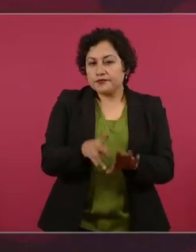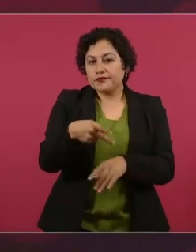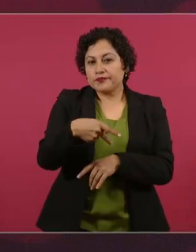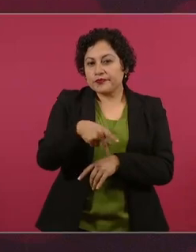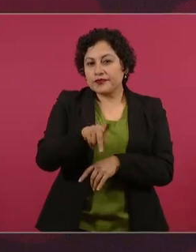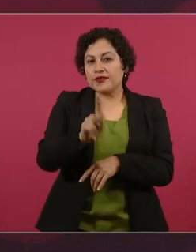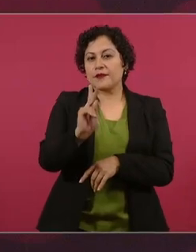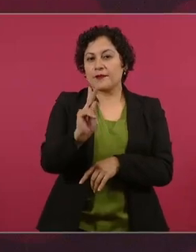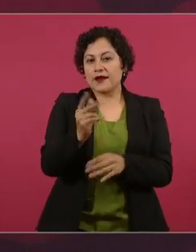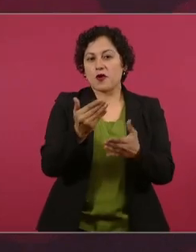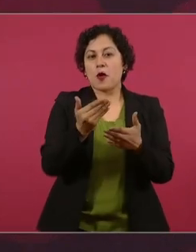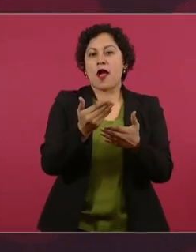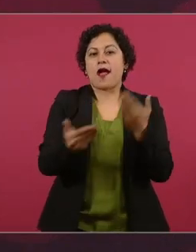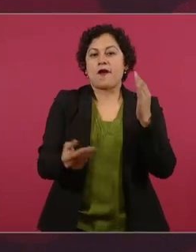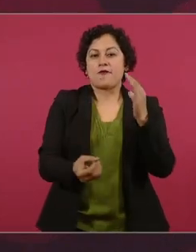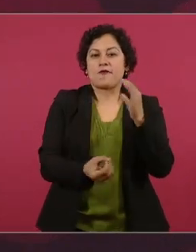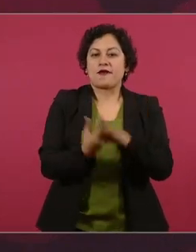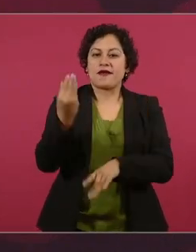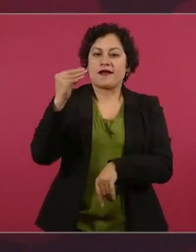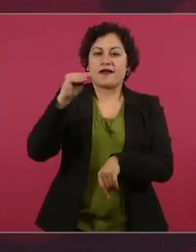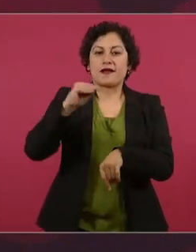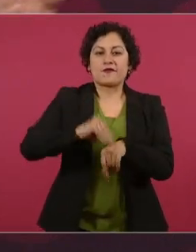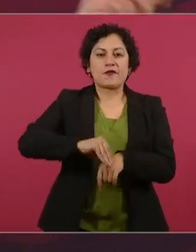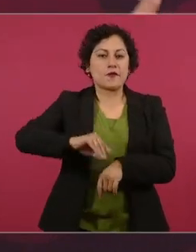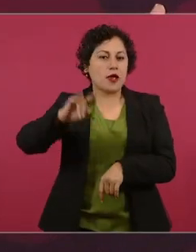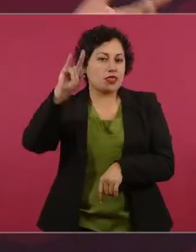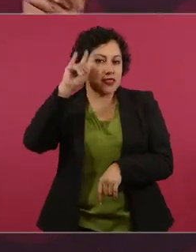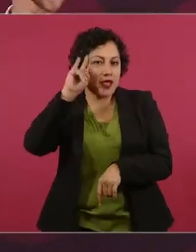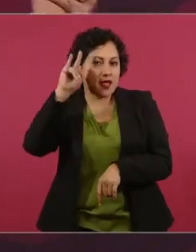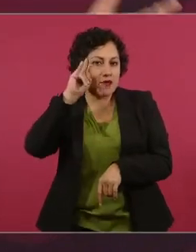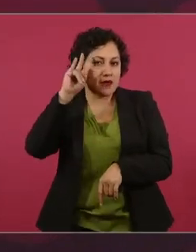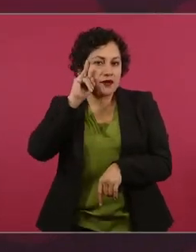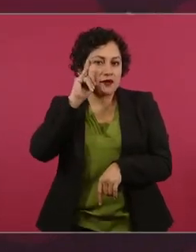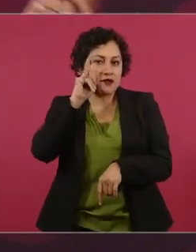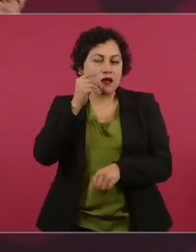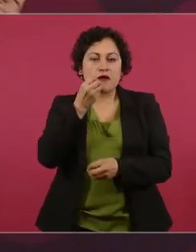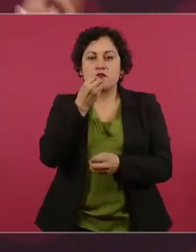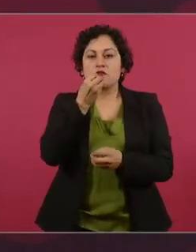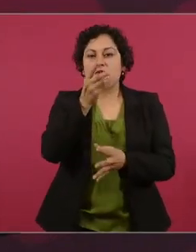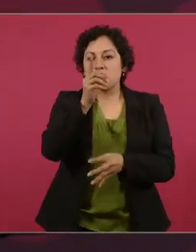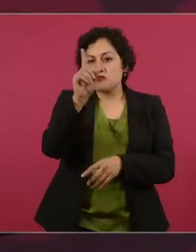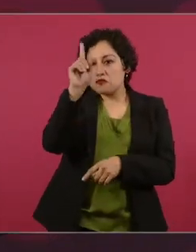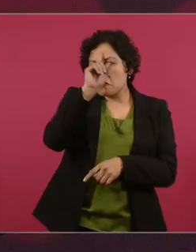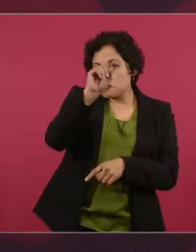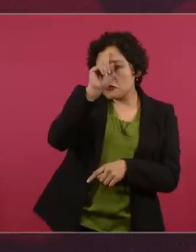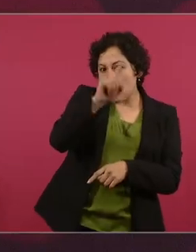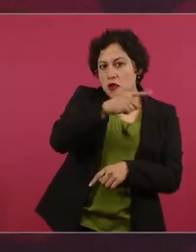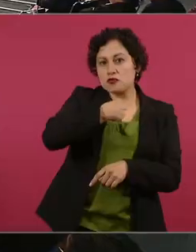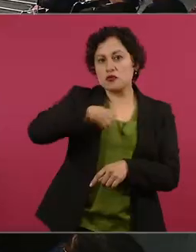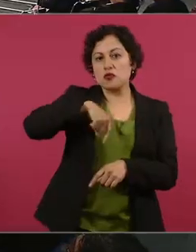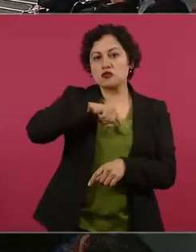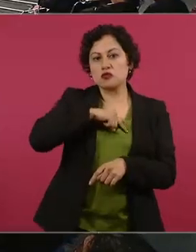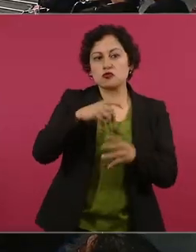el diablillo está sugiriendo que como somos internacionalistas, ¿no?